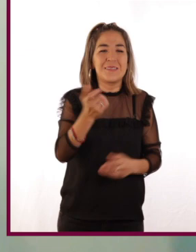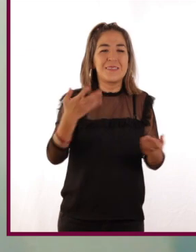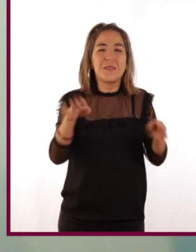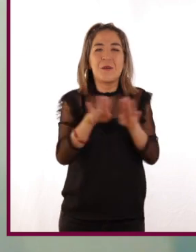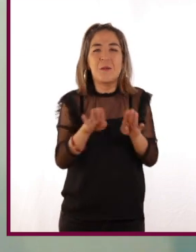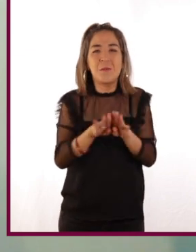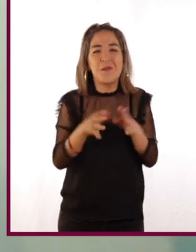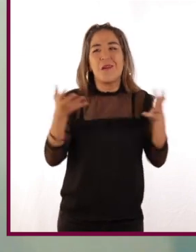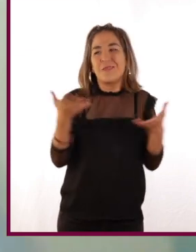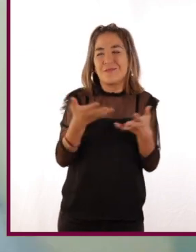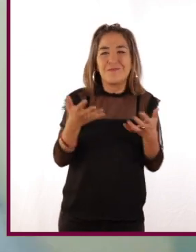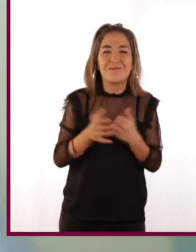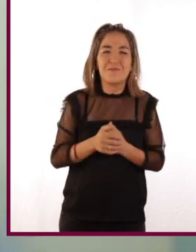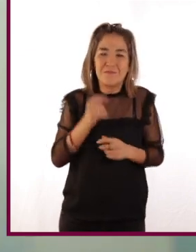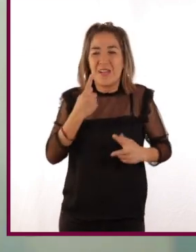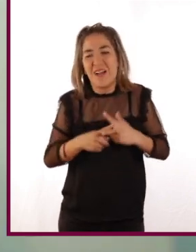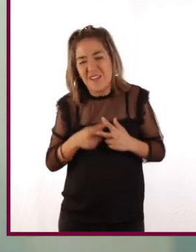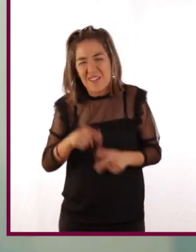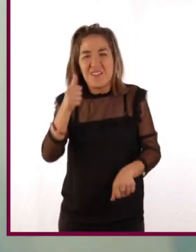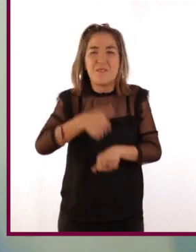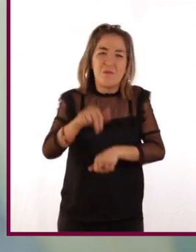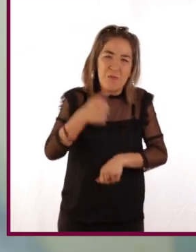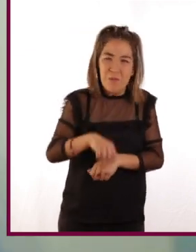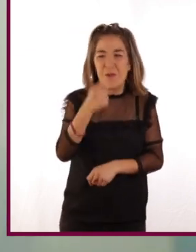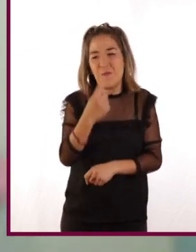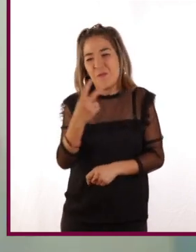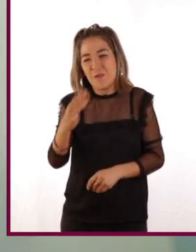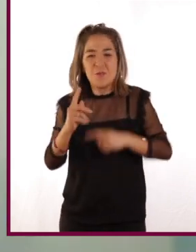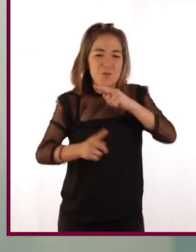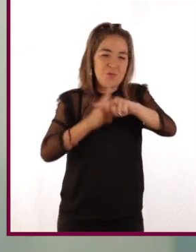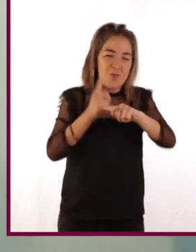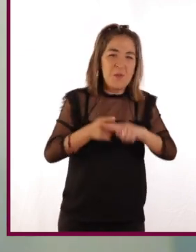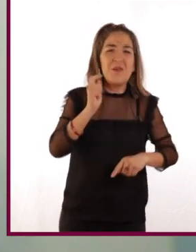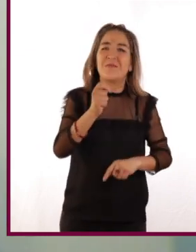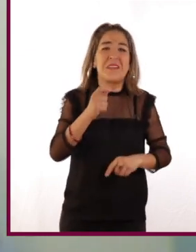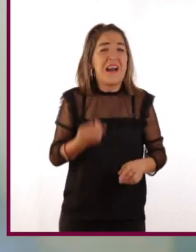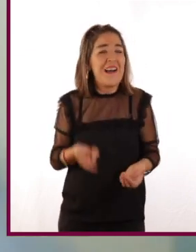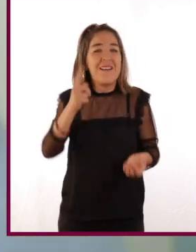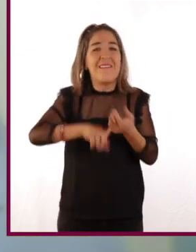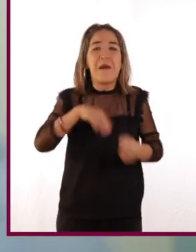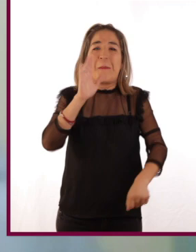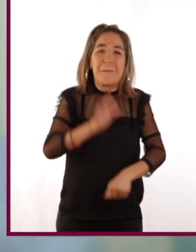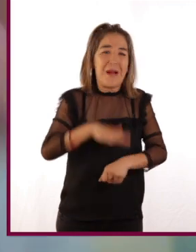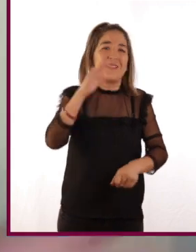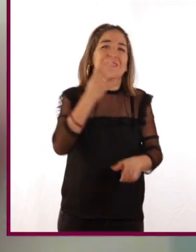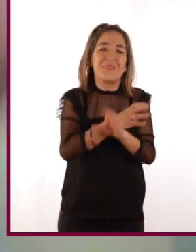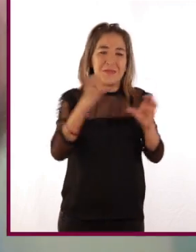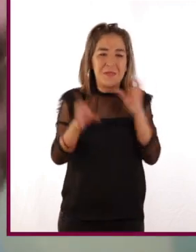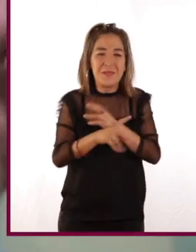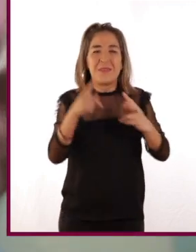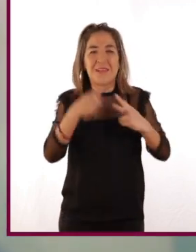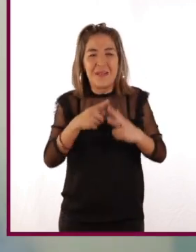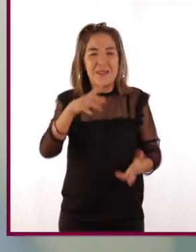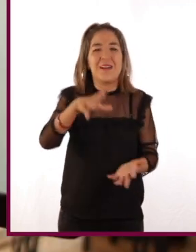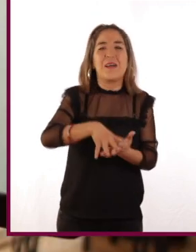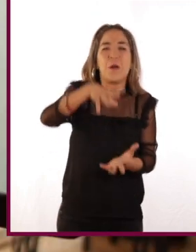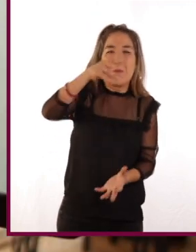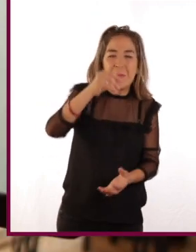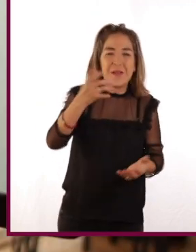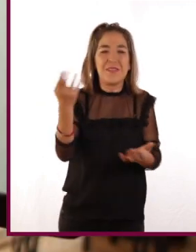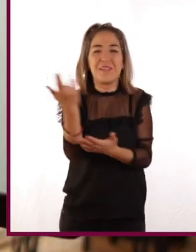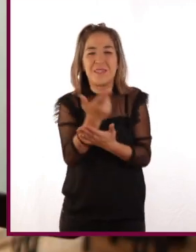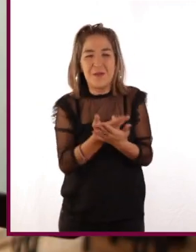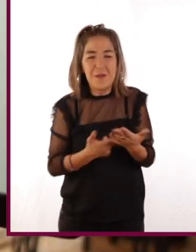eran únicamente hacer operaciones aritméticas, sino otros mundos de otras áreas de las matemáticas, como